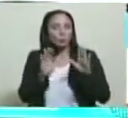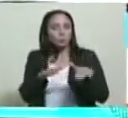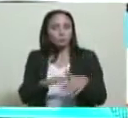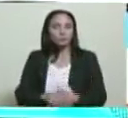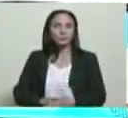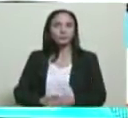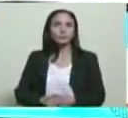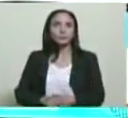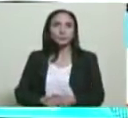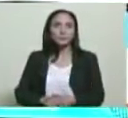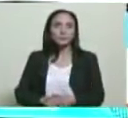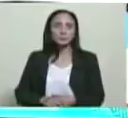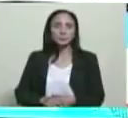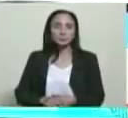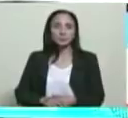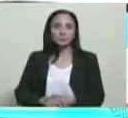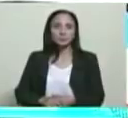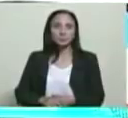Que nadie tape.